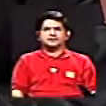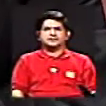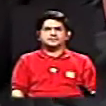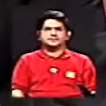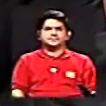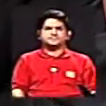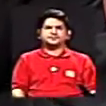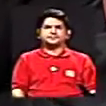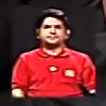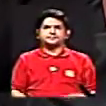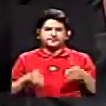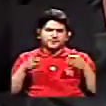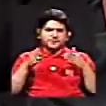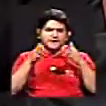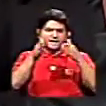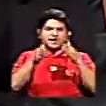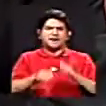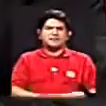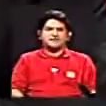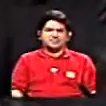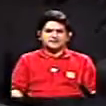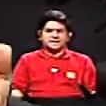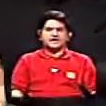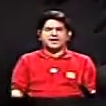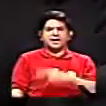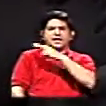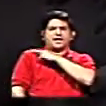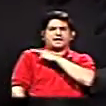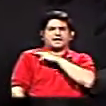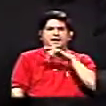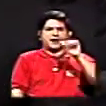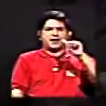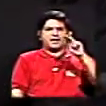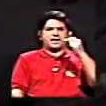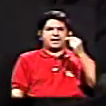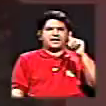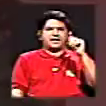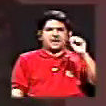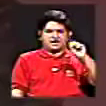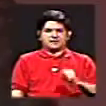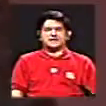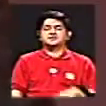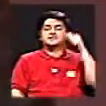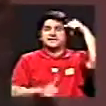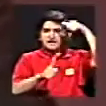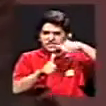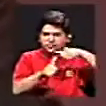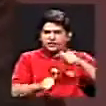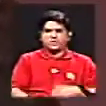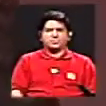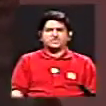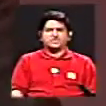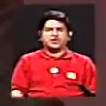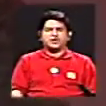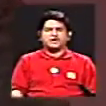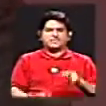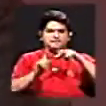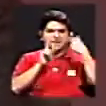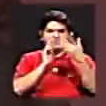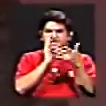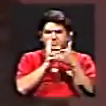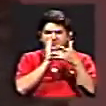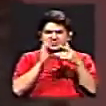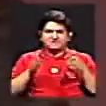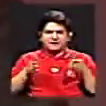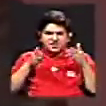en la carretera autopista General Cañas. Sí, hay que recordar que desde el punto de vista, digamos, técnico en materia